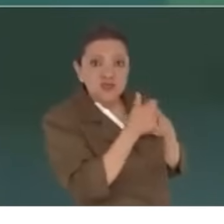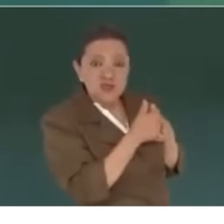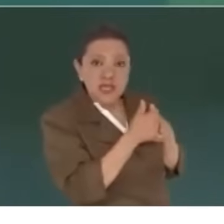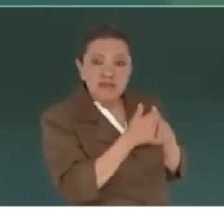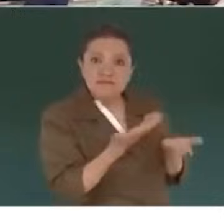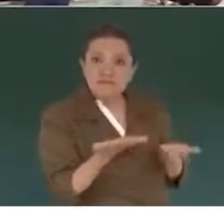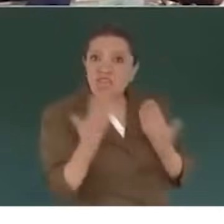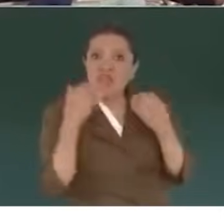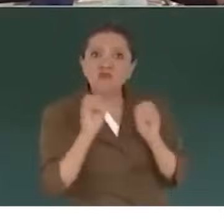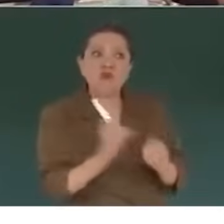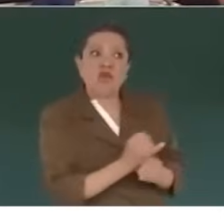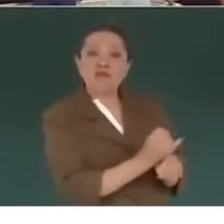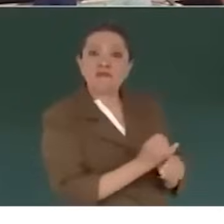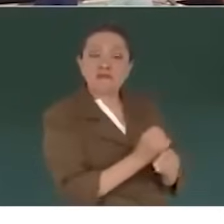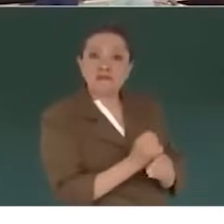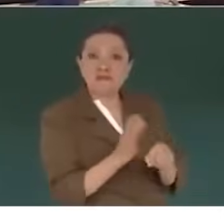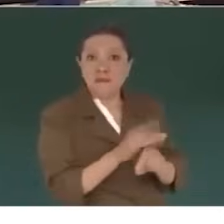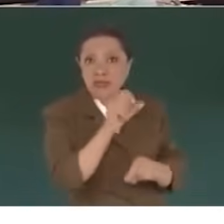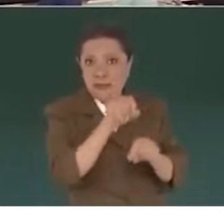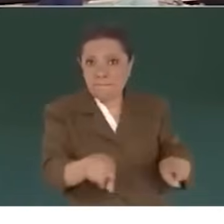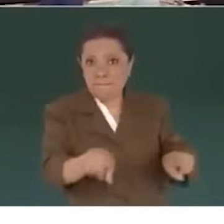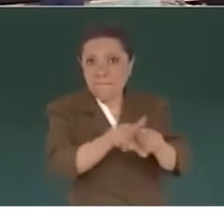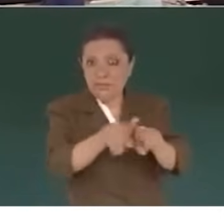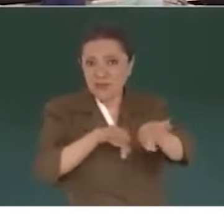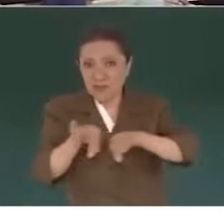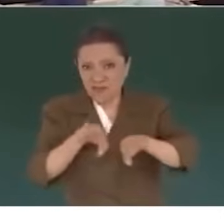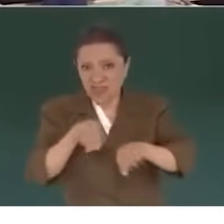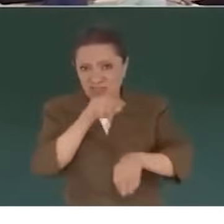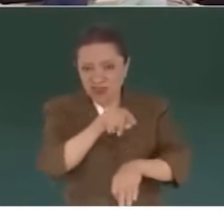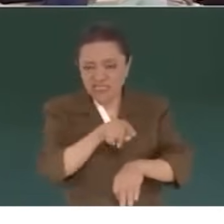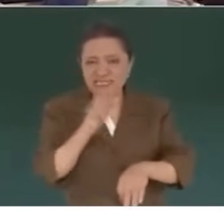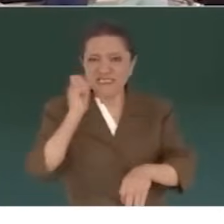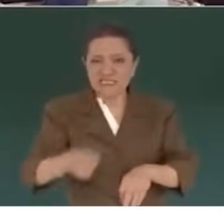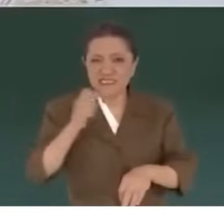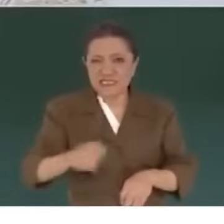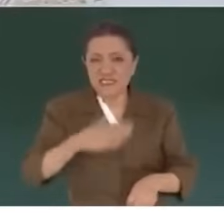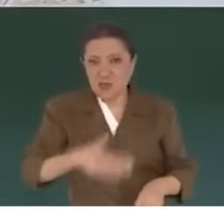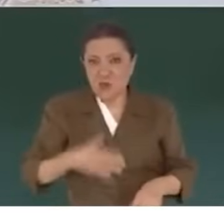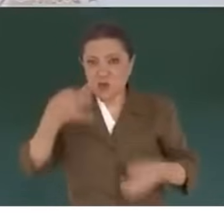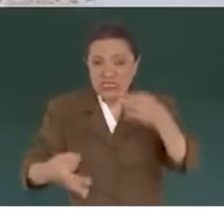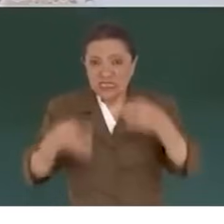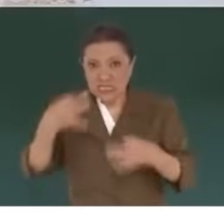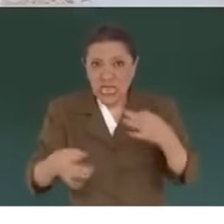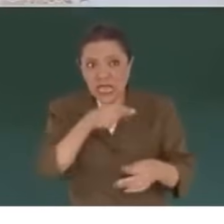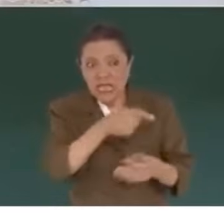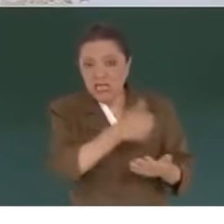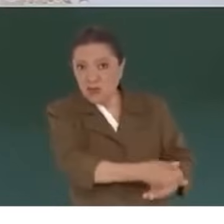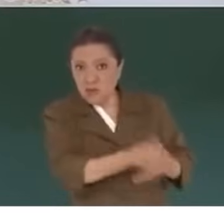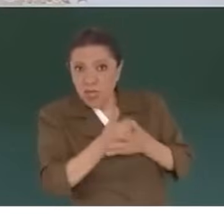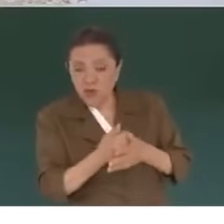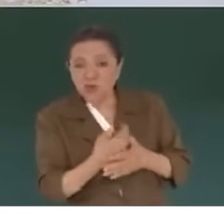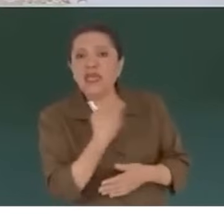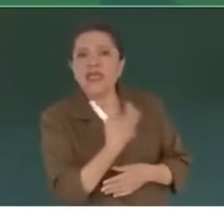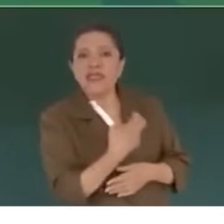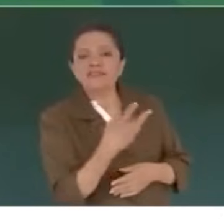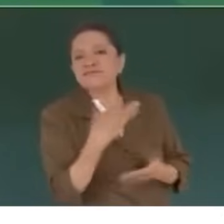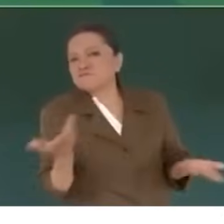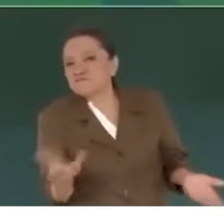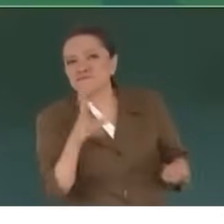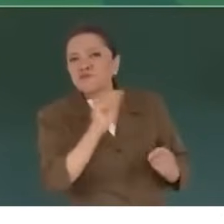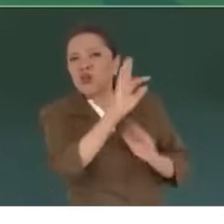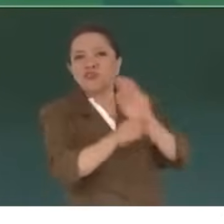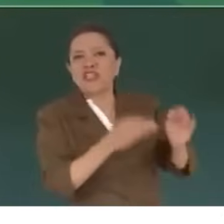los mismos trabajadores del Poder Judicial, que esos no son tratados como los de